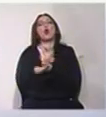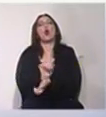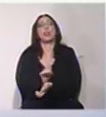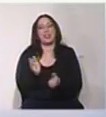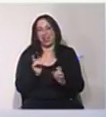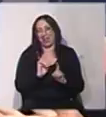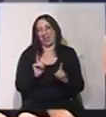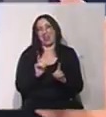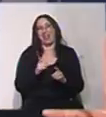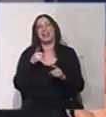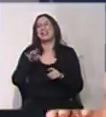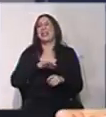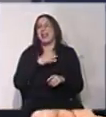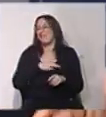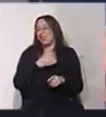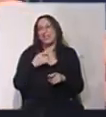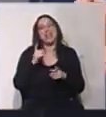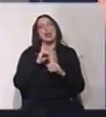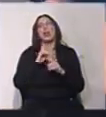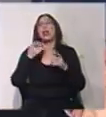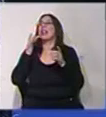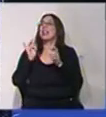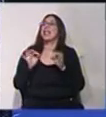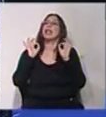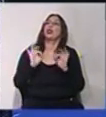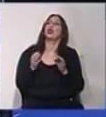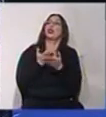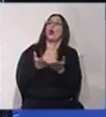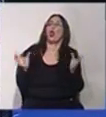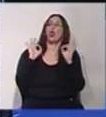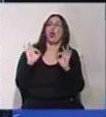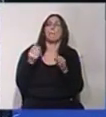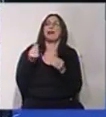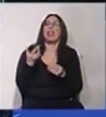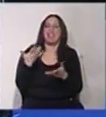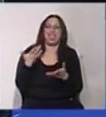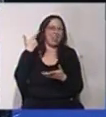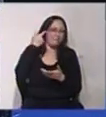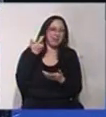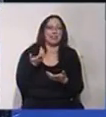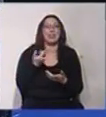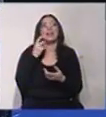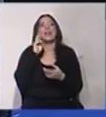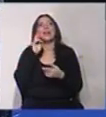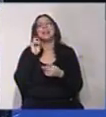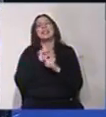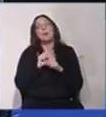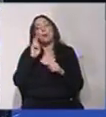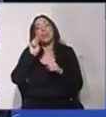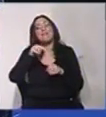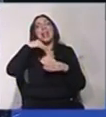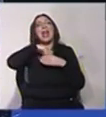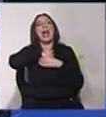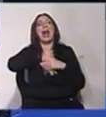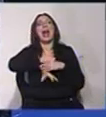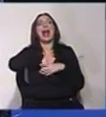esa vida, ¿no? Es exactamente. Común. Tenés todo, ¿no? Exactamente. Poder ver el alma, si se puede, no solo